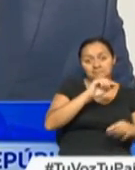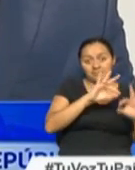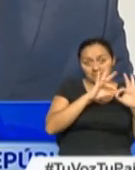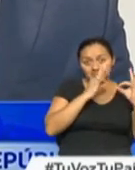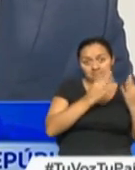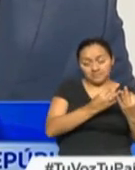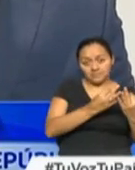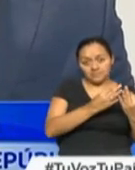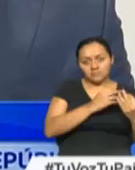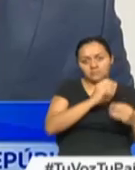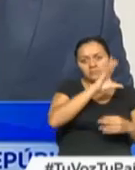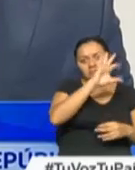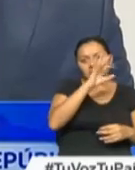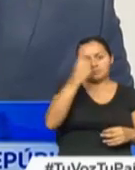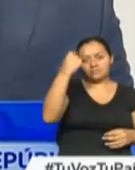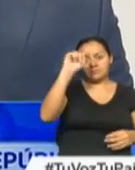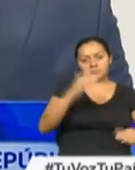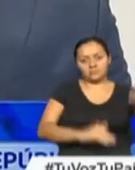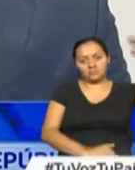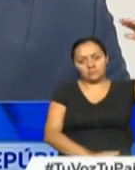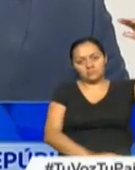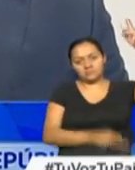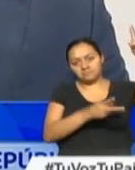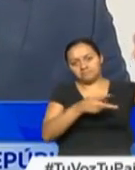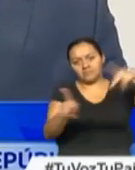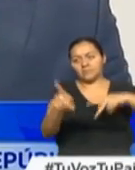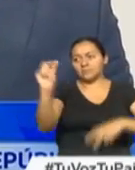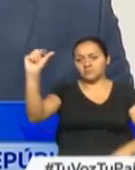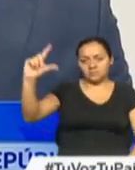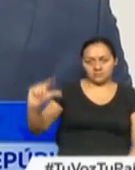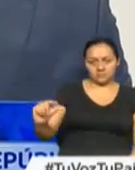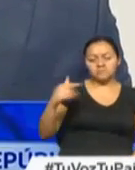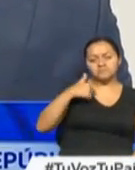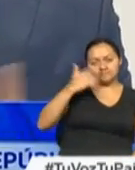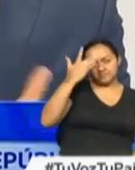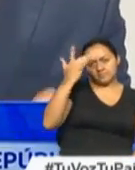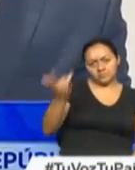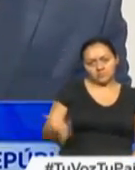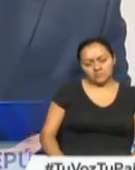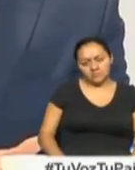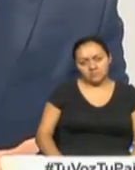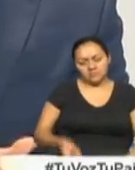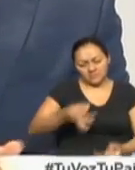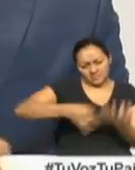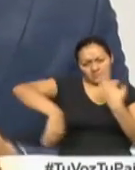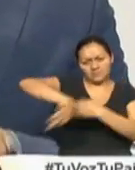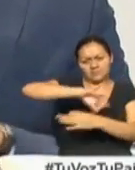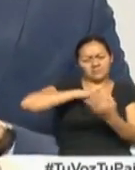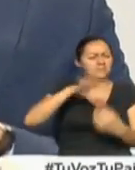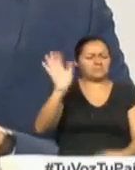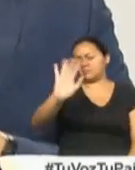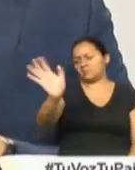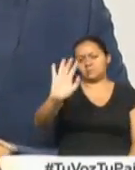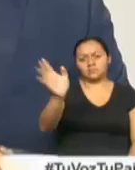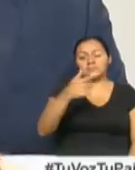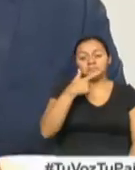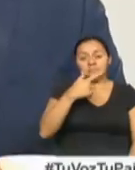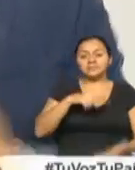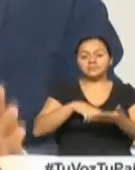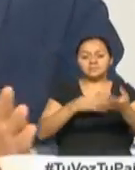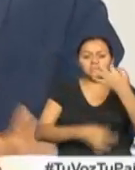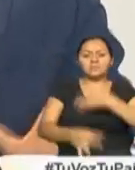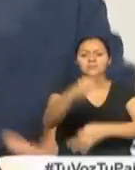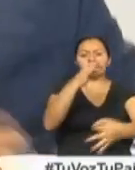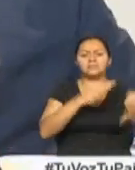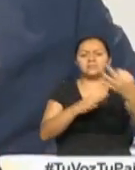más de 500 millones, es decir, unos más de 800 dólares por familia. El mundo al revés. Entonces eso es pura demagogia,